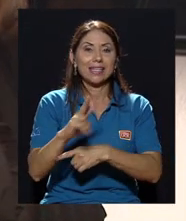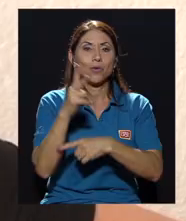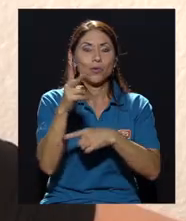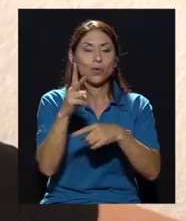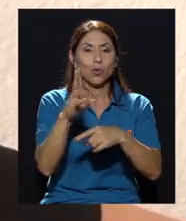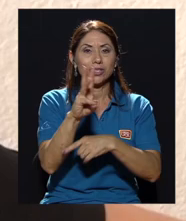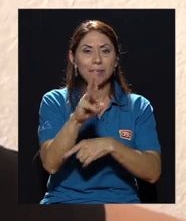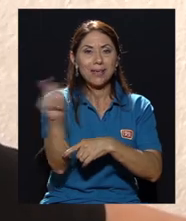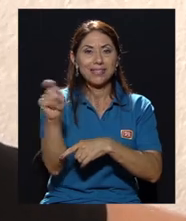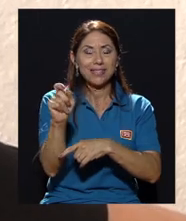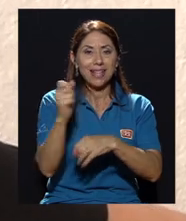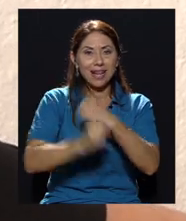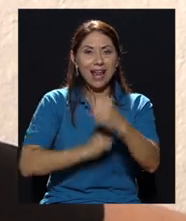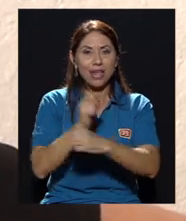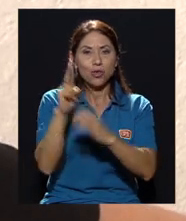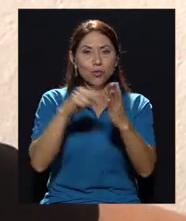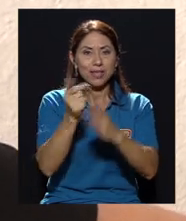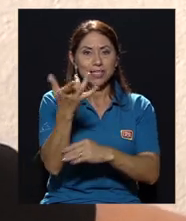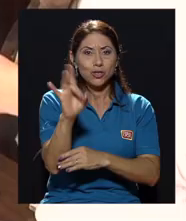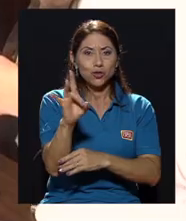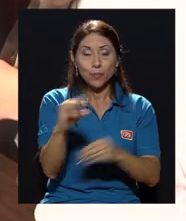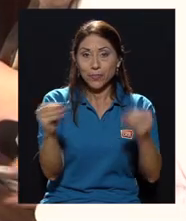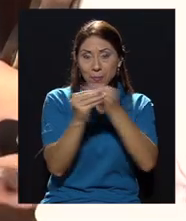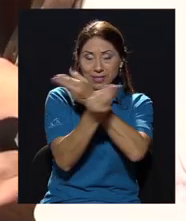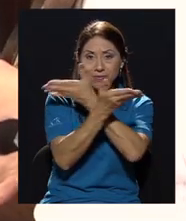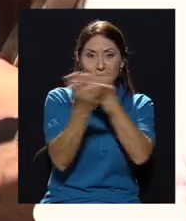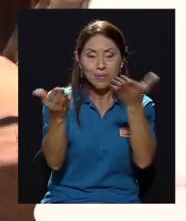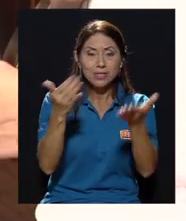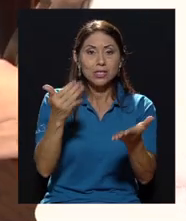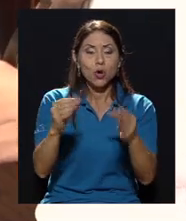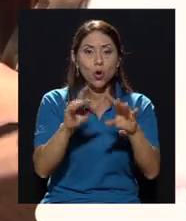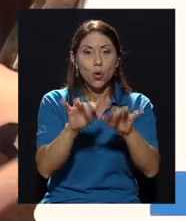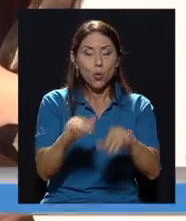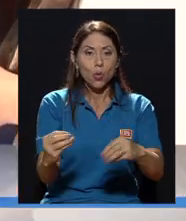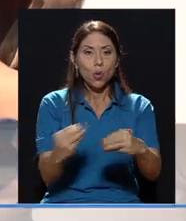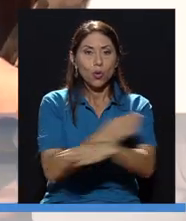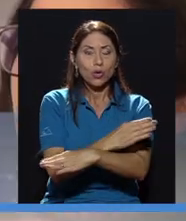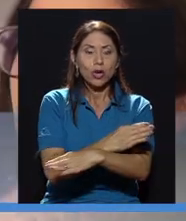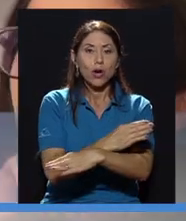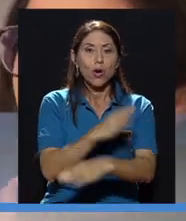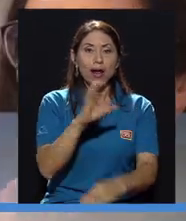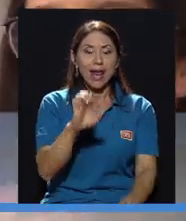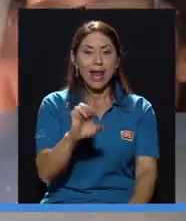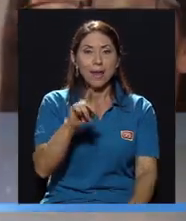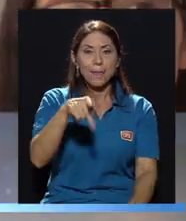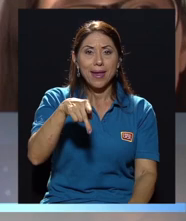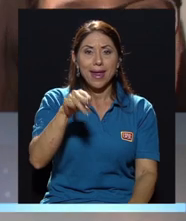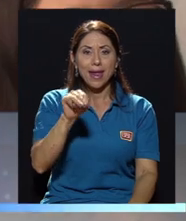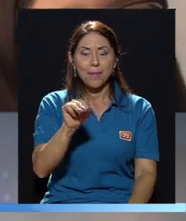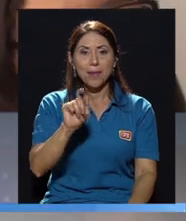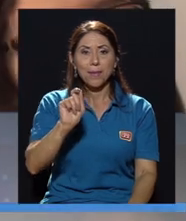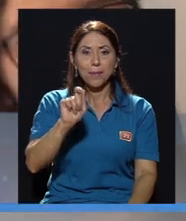segundo semestre del 2018. Para mayores informes, comunicarse al correo electrónico